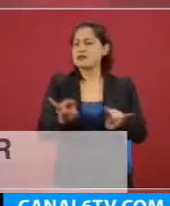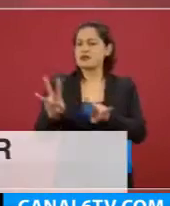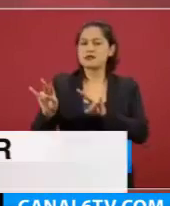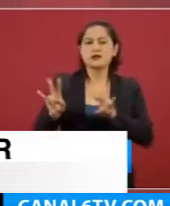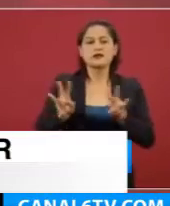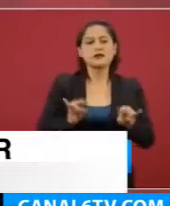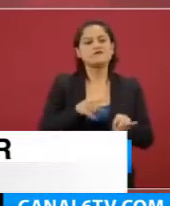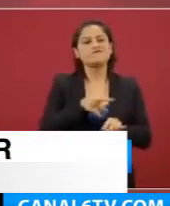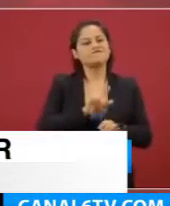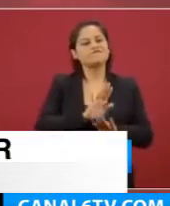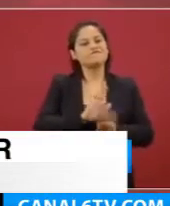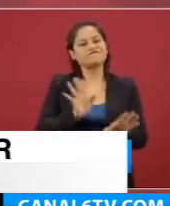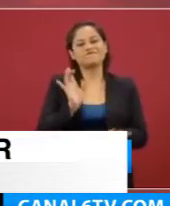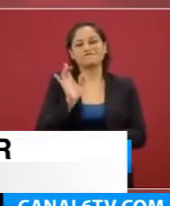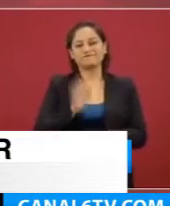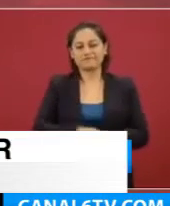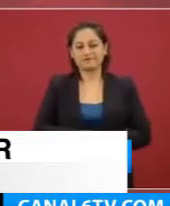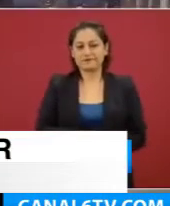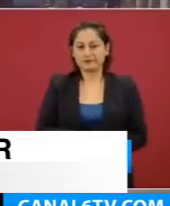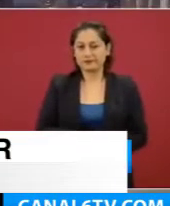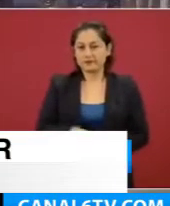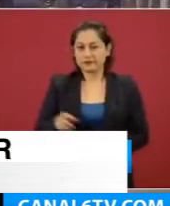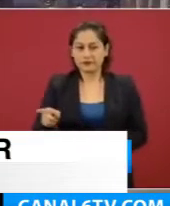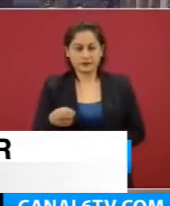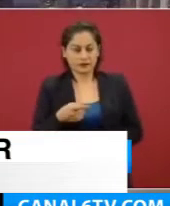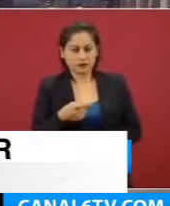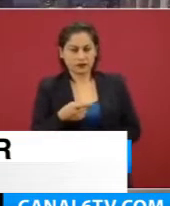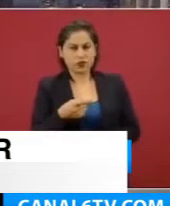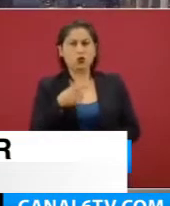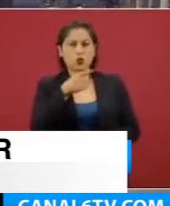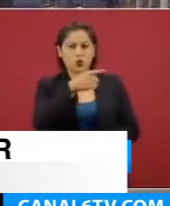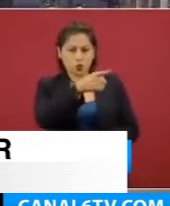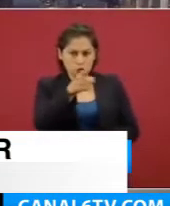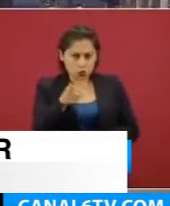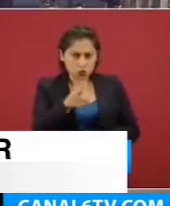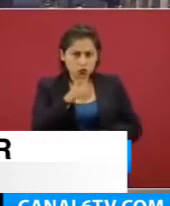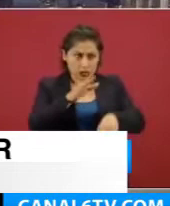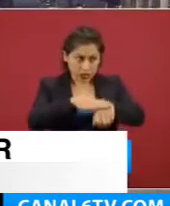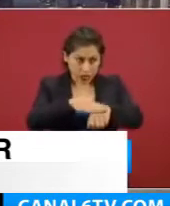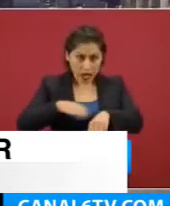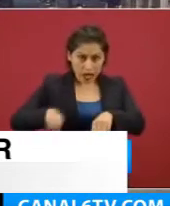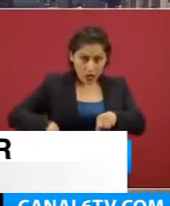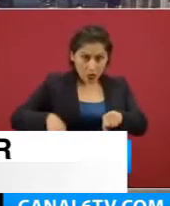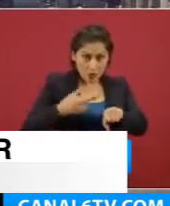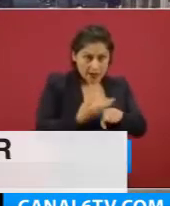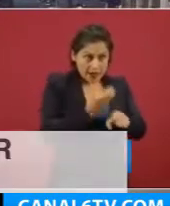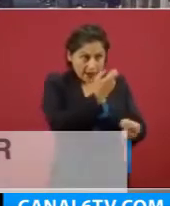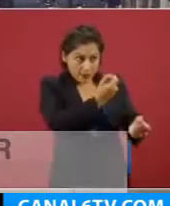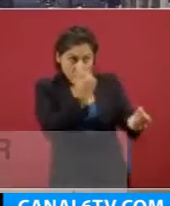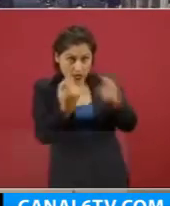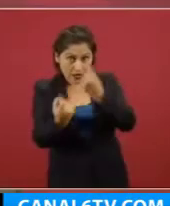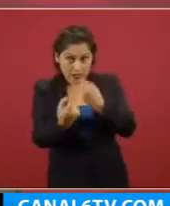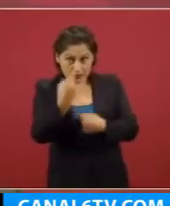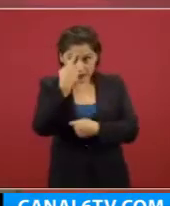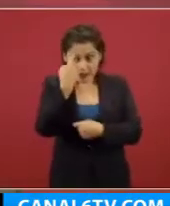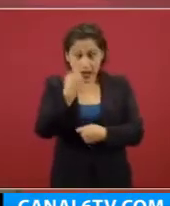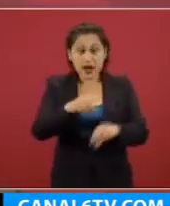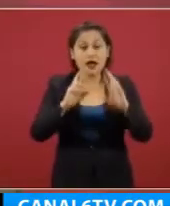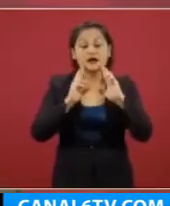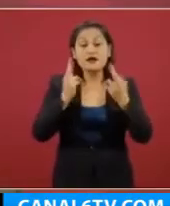entonces yo estaba con ellos para tratar de no porque no hay materia